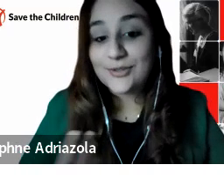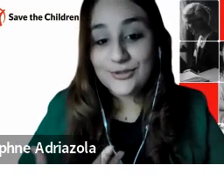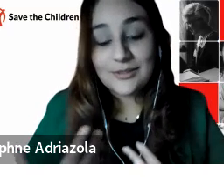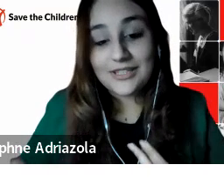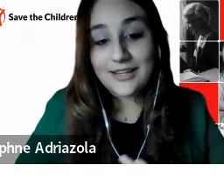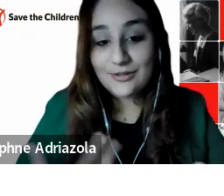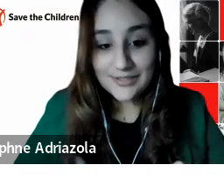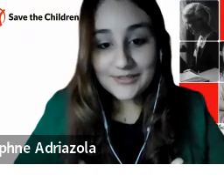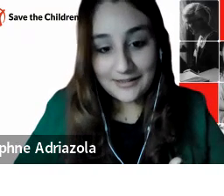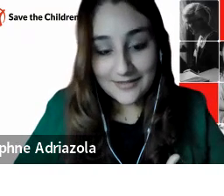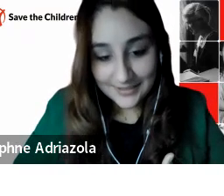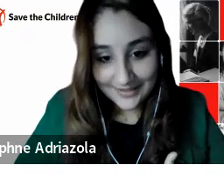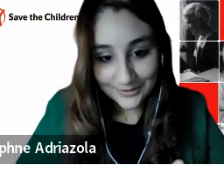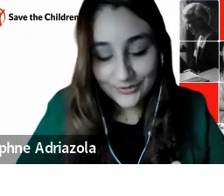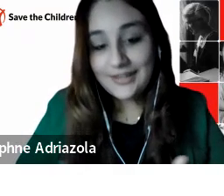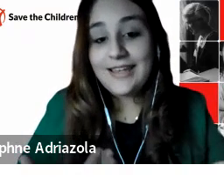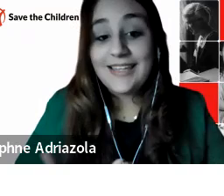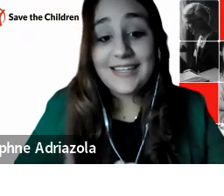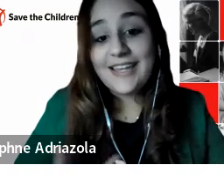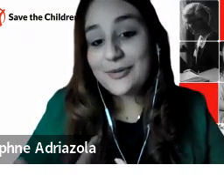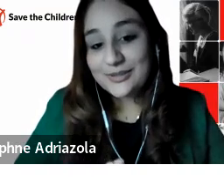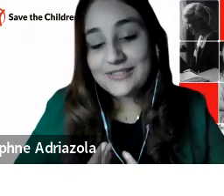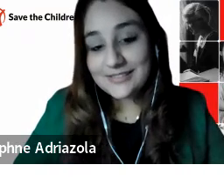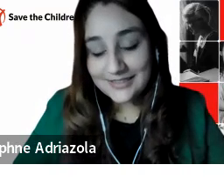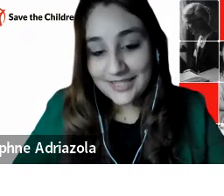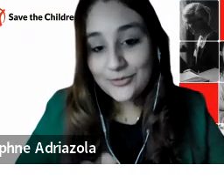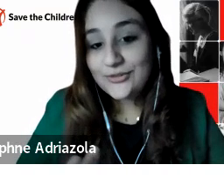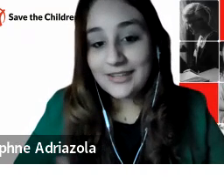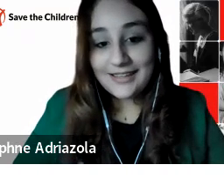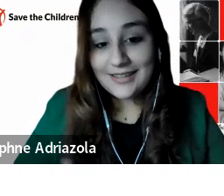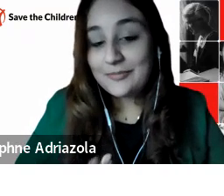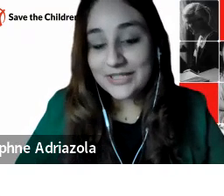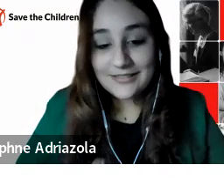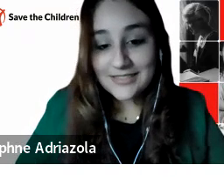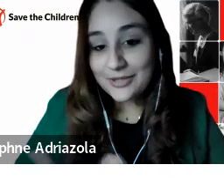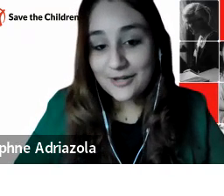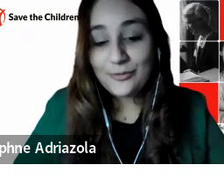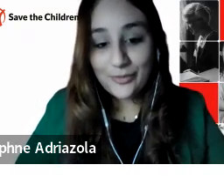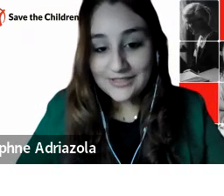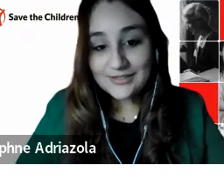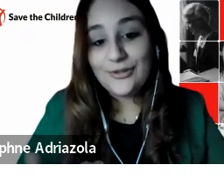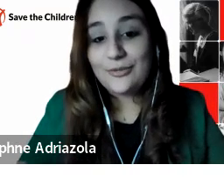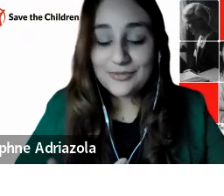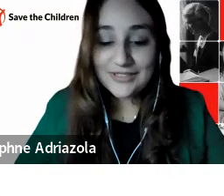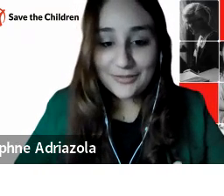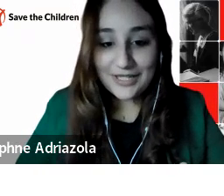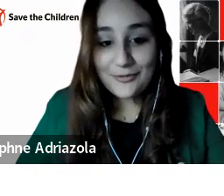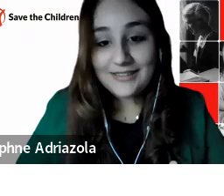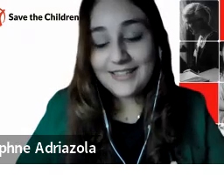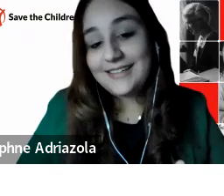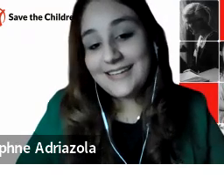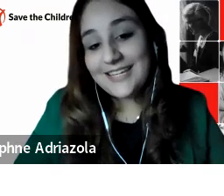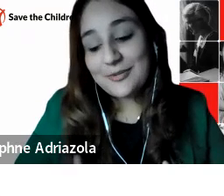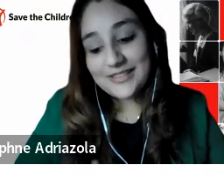formulario para nosotros también tenerlos en nuestra base de datos y cuando necesitemos revisar para algún puesto, los vamos a tomar